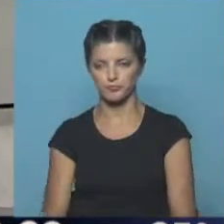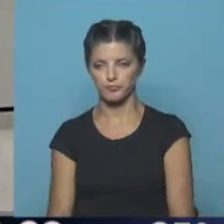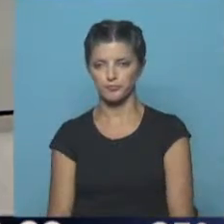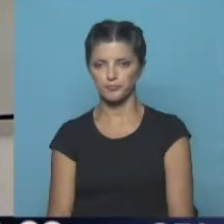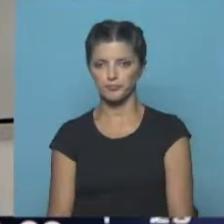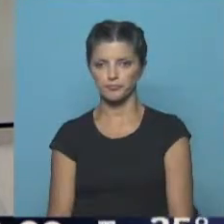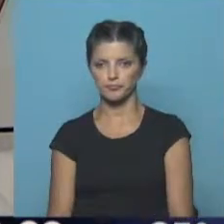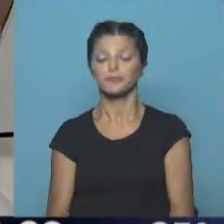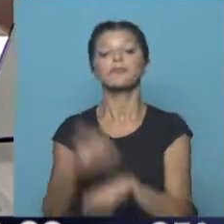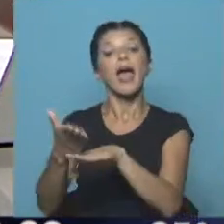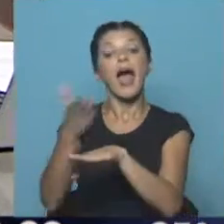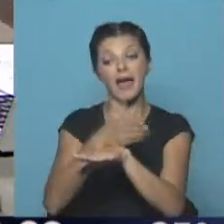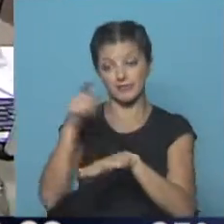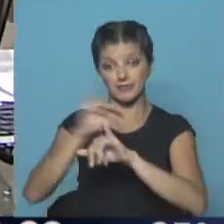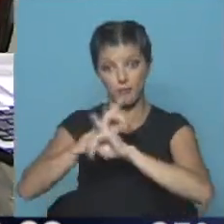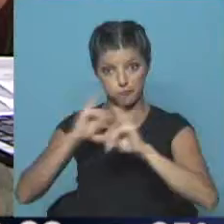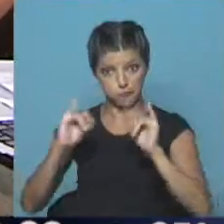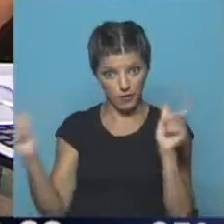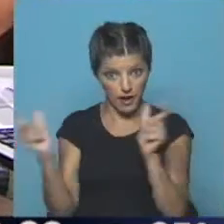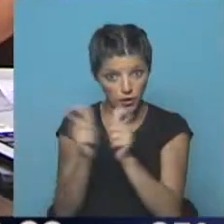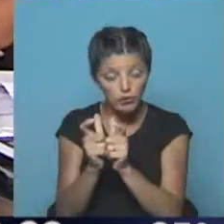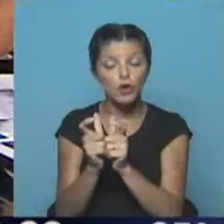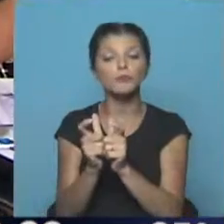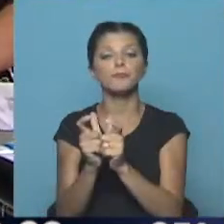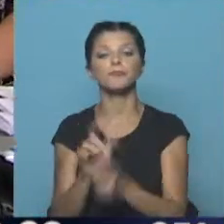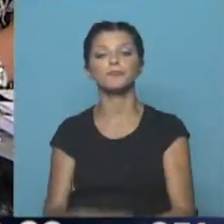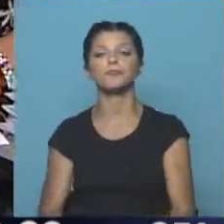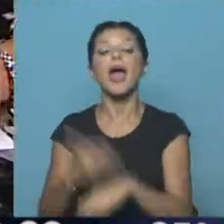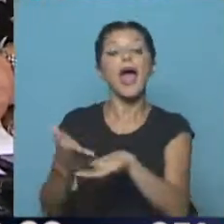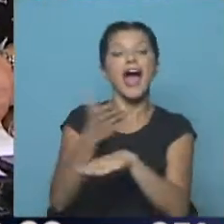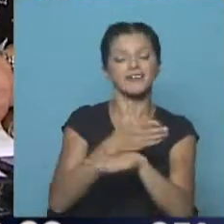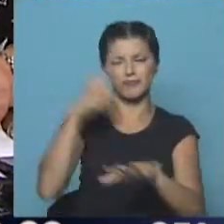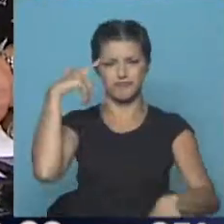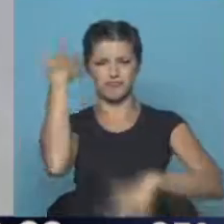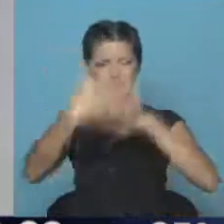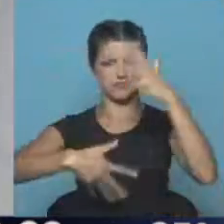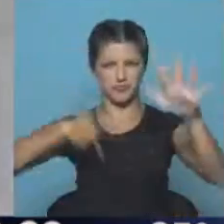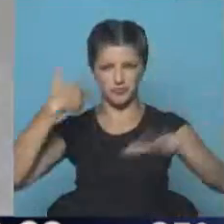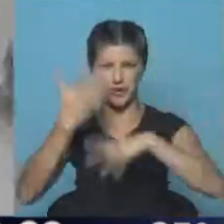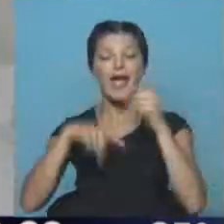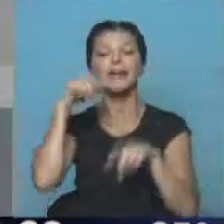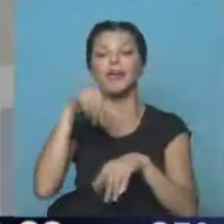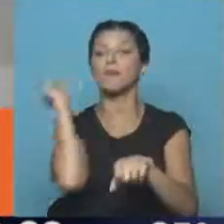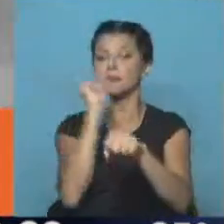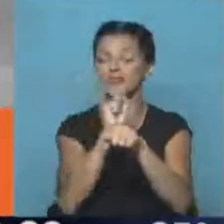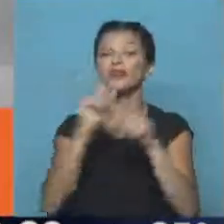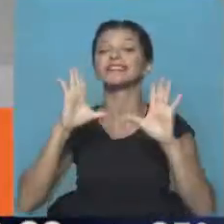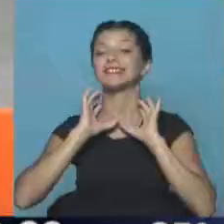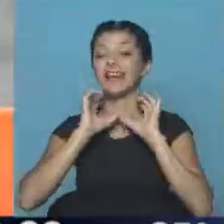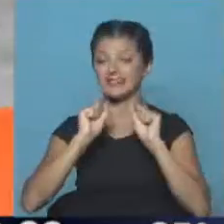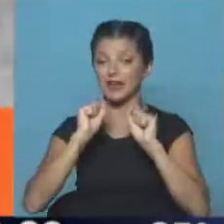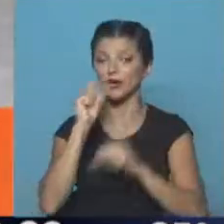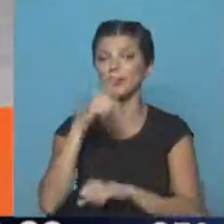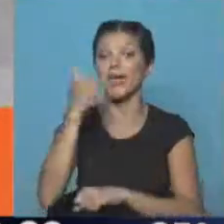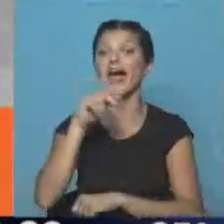Y antes del anuncio y de la reunión del presidente con los gobernadores allí en Viedma, hubo incidentes en los cuales fue detenido el secretario de